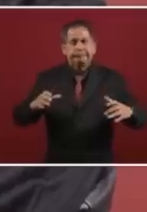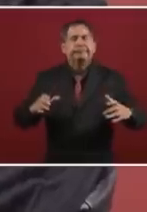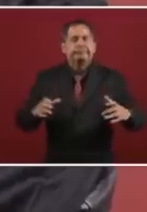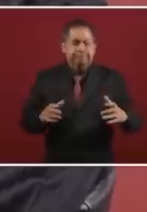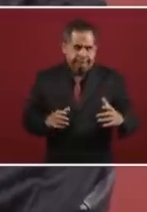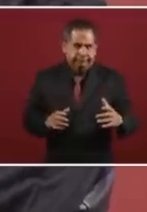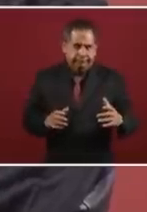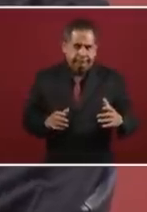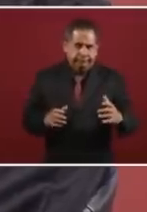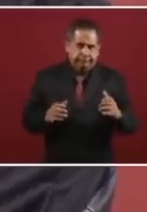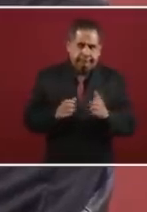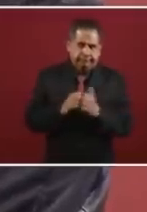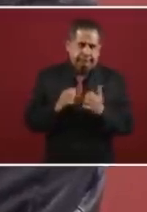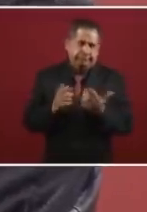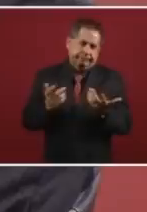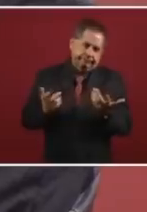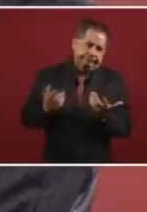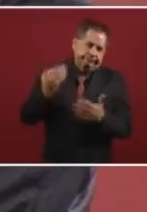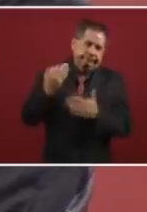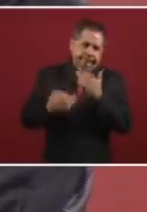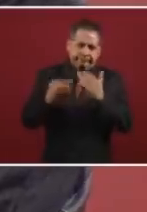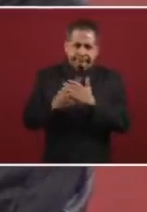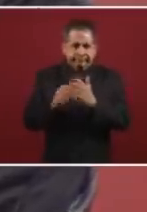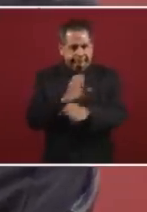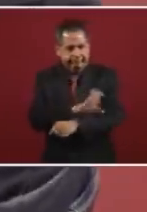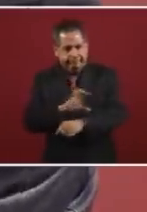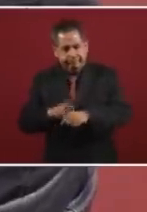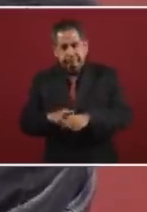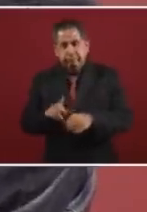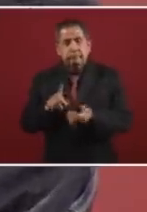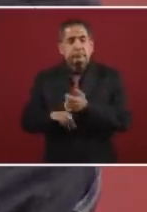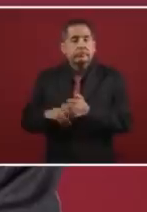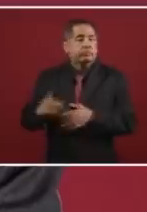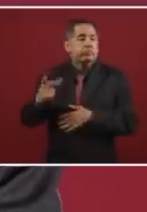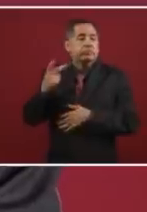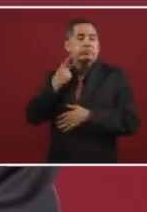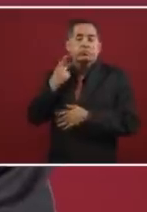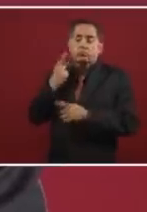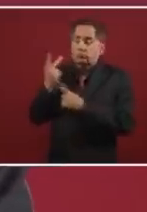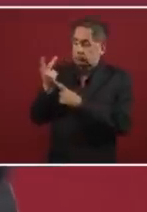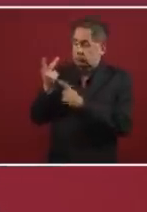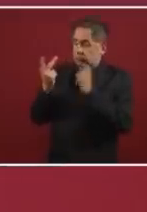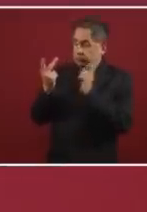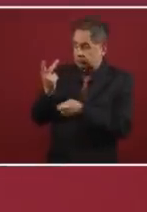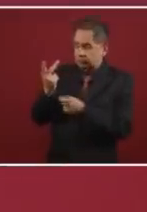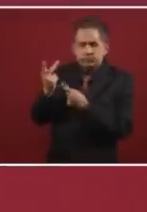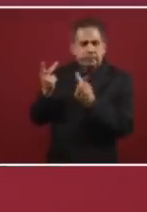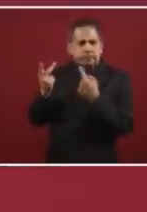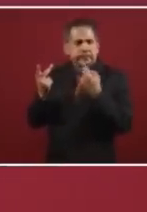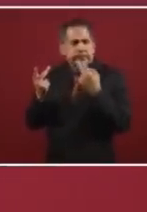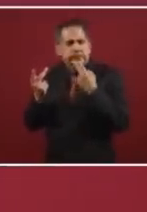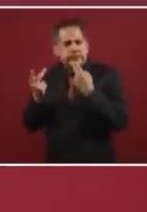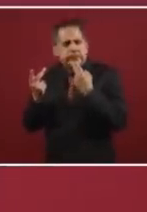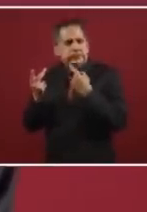entre otras definiciones se dice que la política se inventó